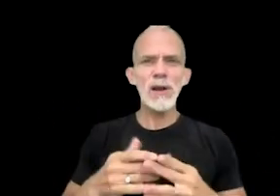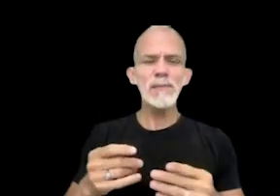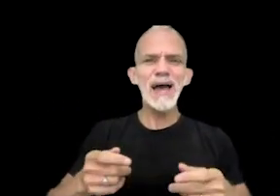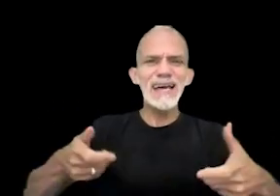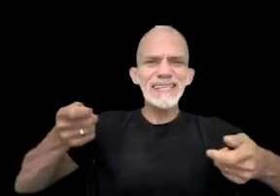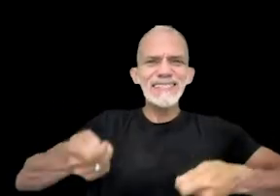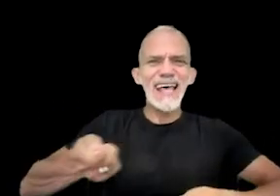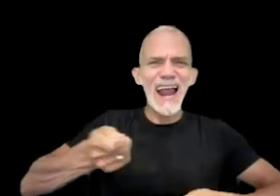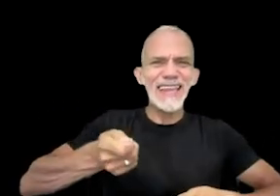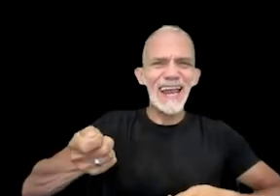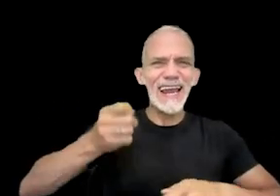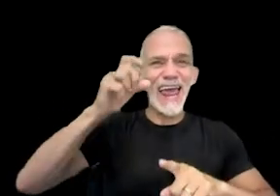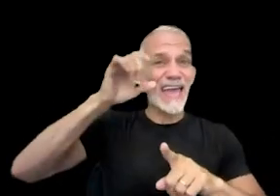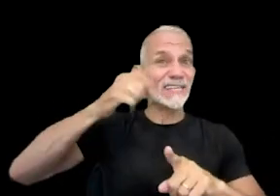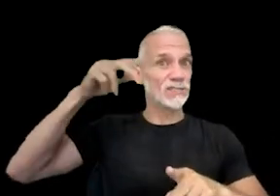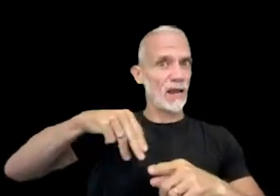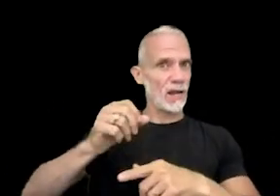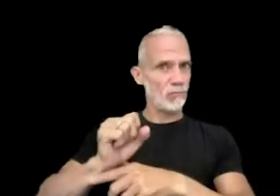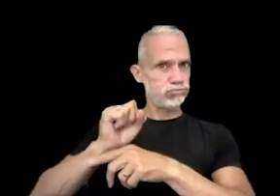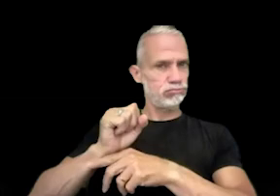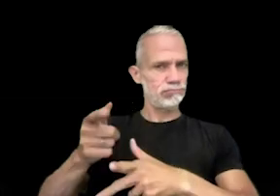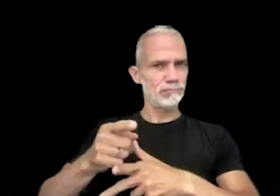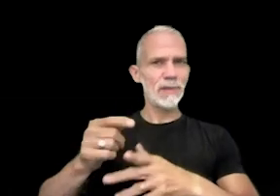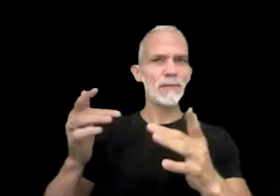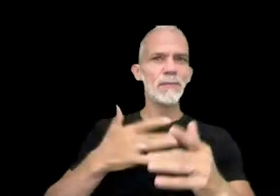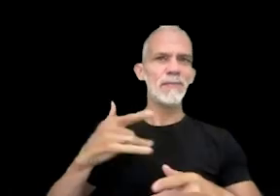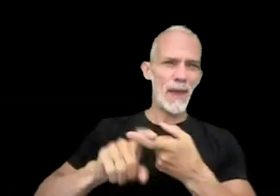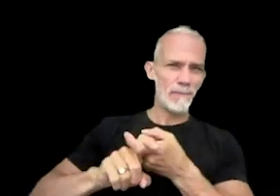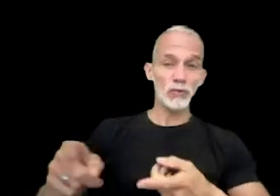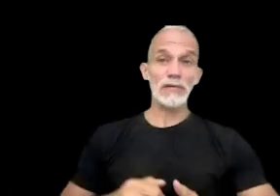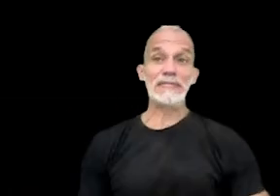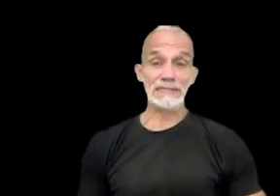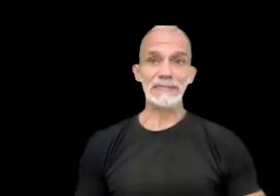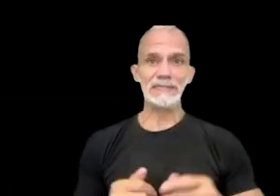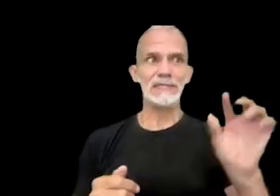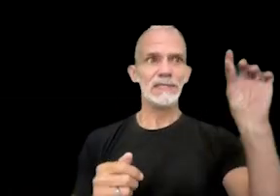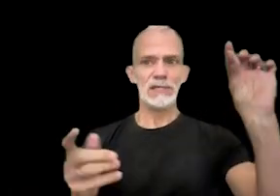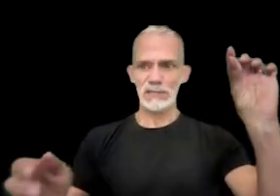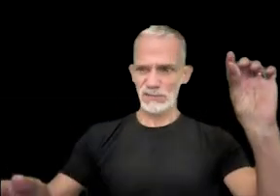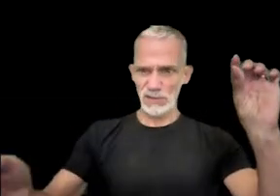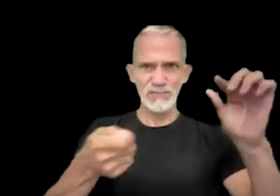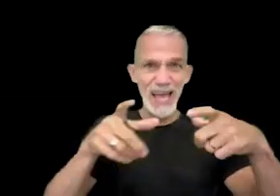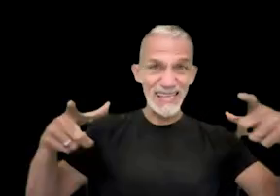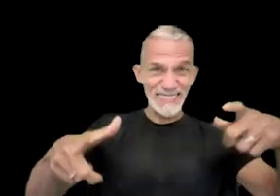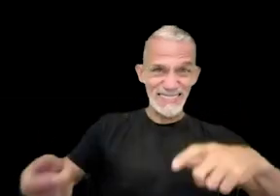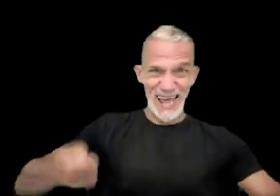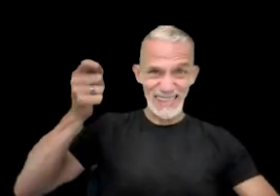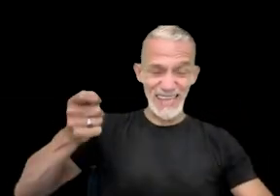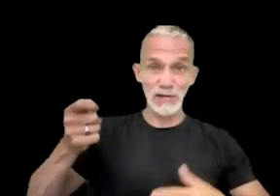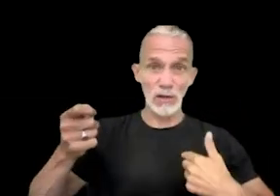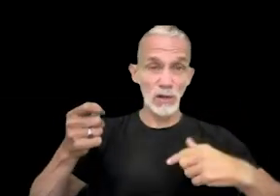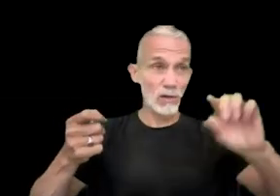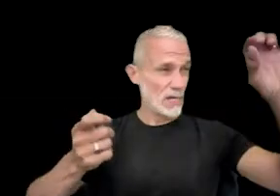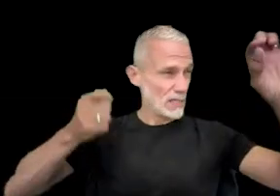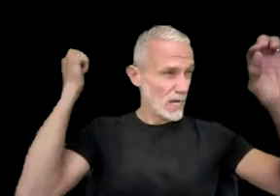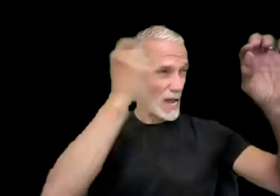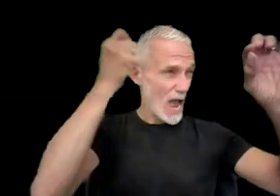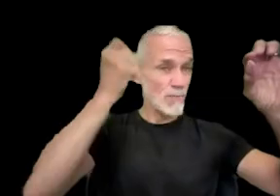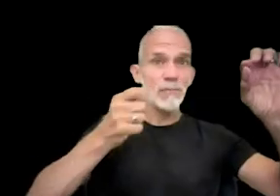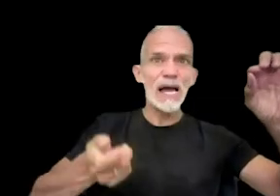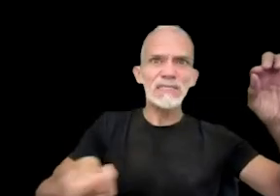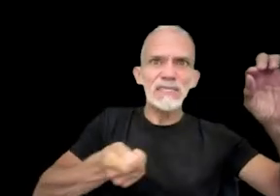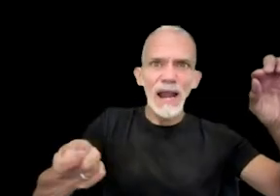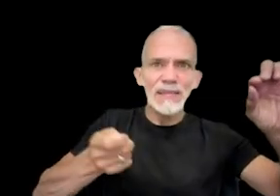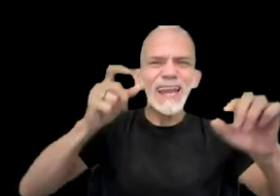mi señora a la mano, ¿no? Y supongamos que yo le estoy clavando el clavito con la sartén, imagínense a mí clavando el clavito con la sartén